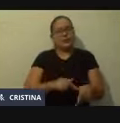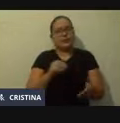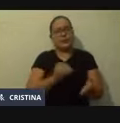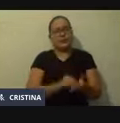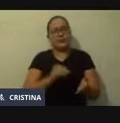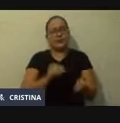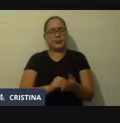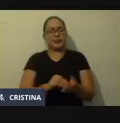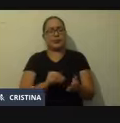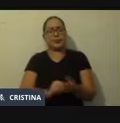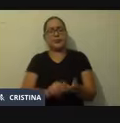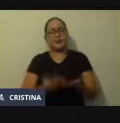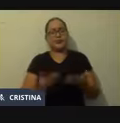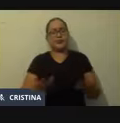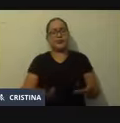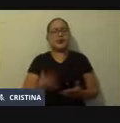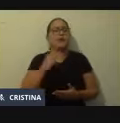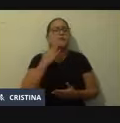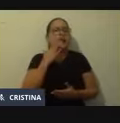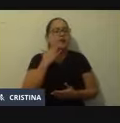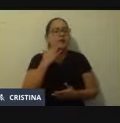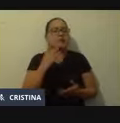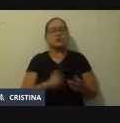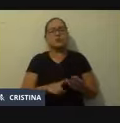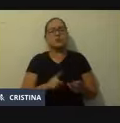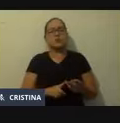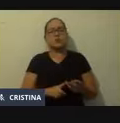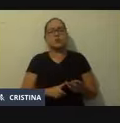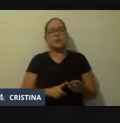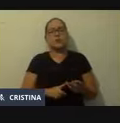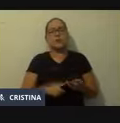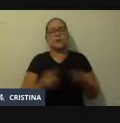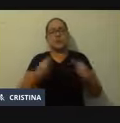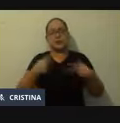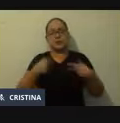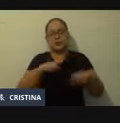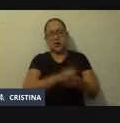artículo en mi página de Facebook y en mi página personal, que es